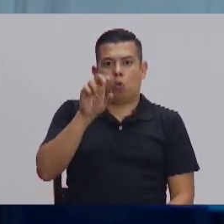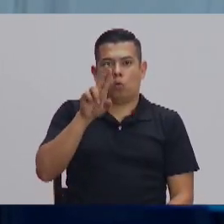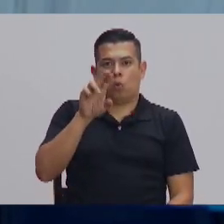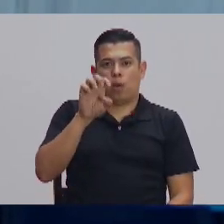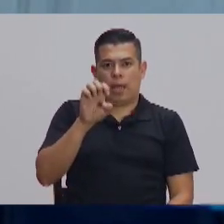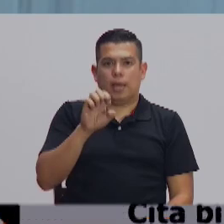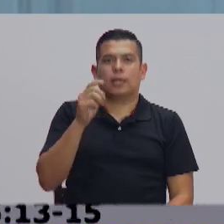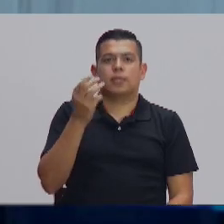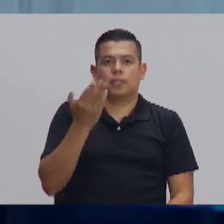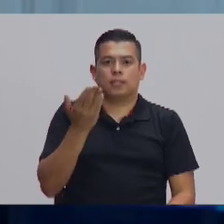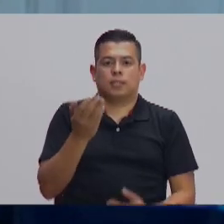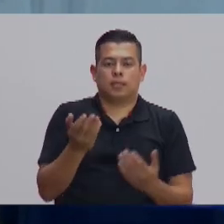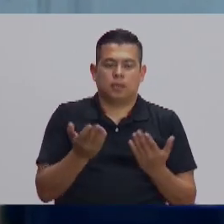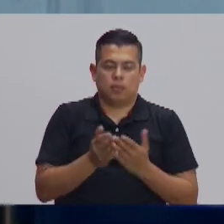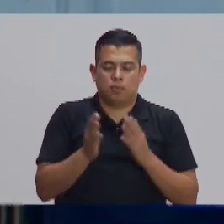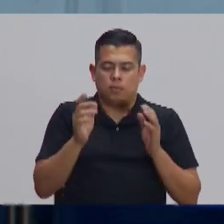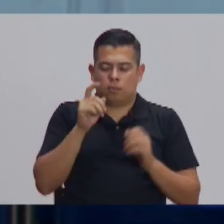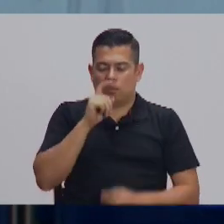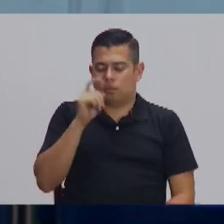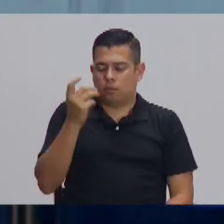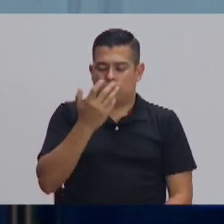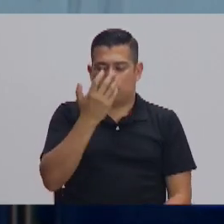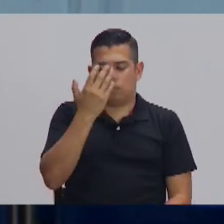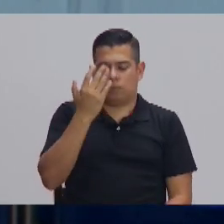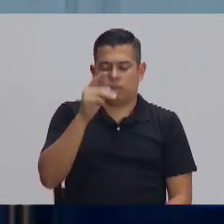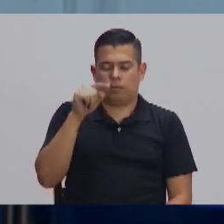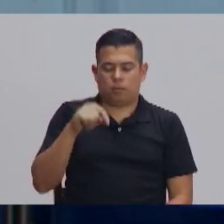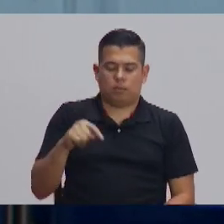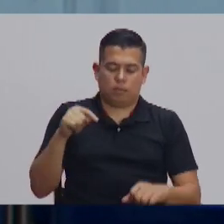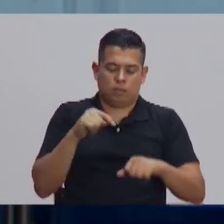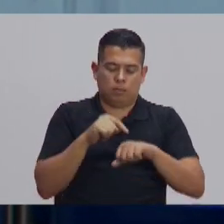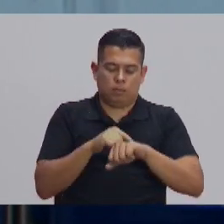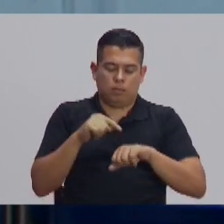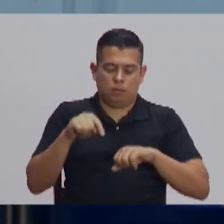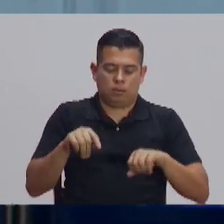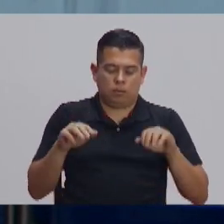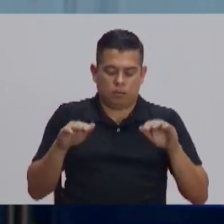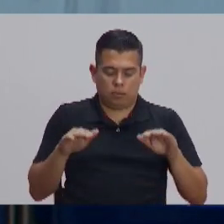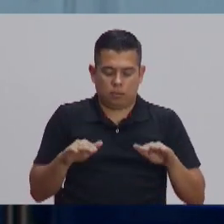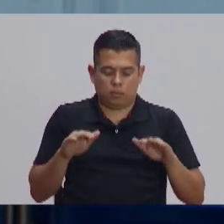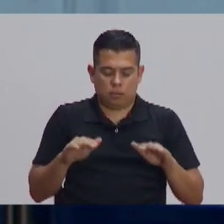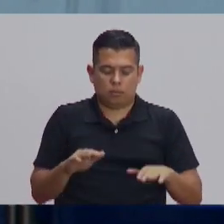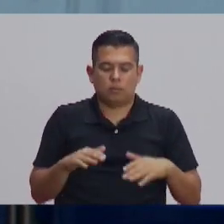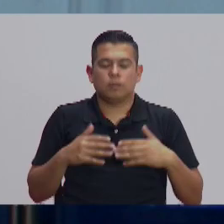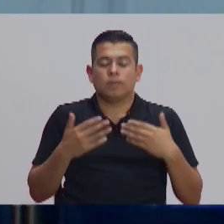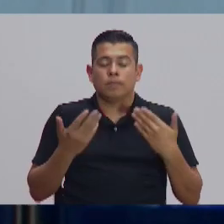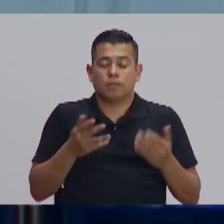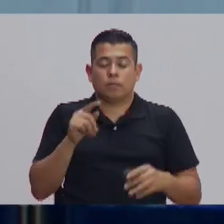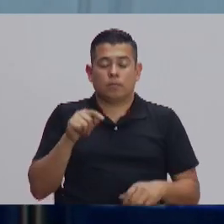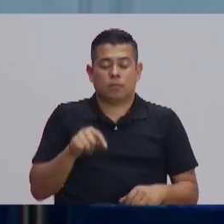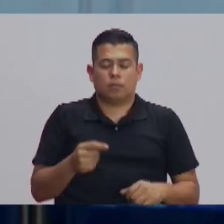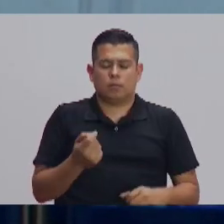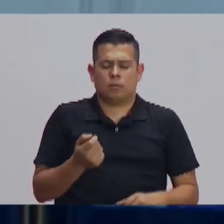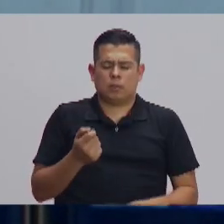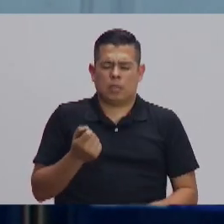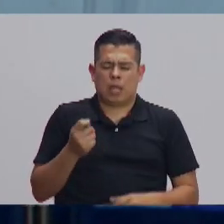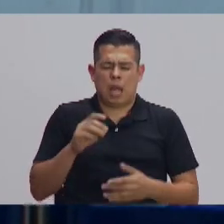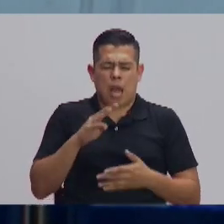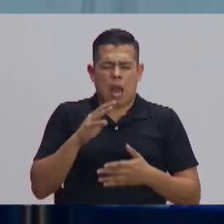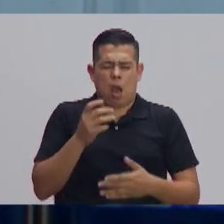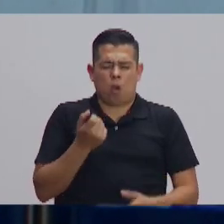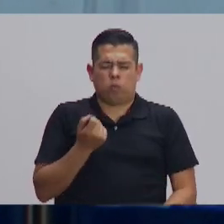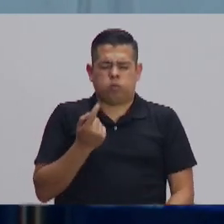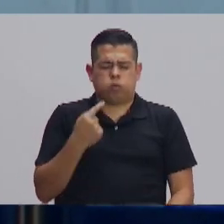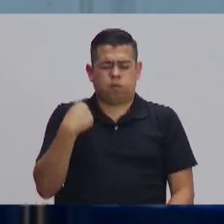lo hizo oremos padre celestial a esta hora gracias te damos señor porque en unas cuantas horas